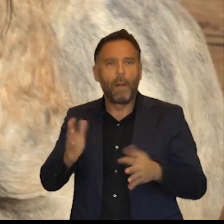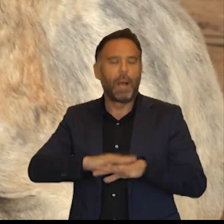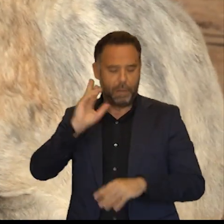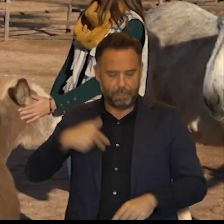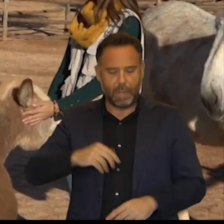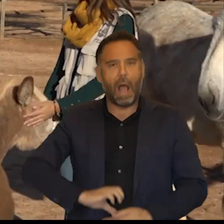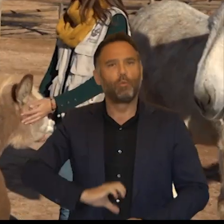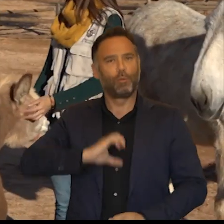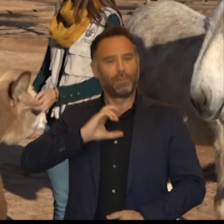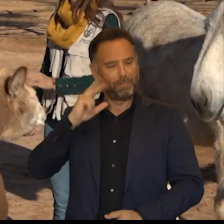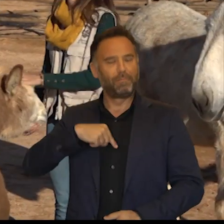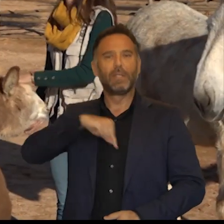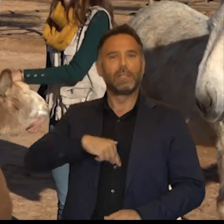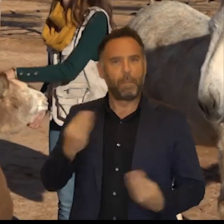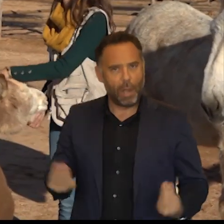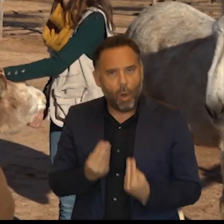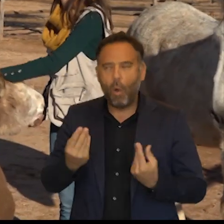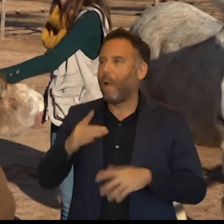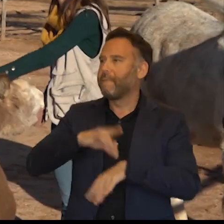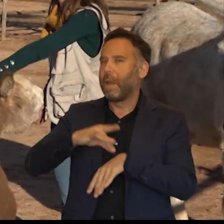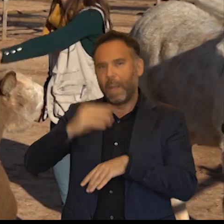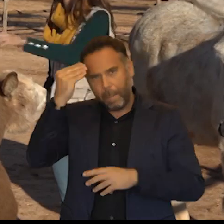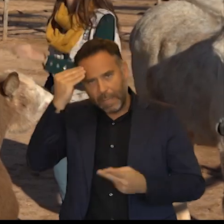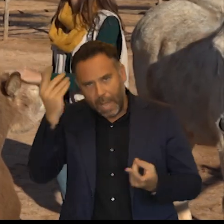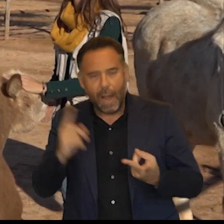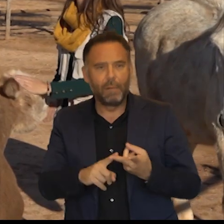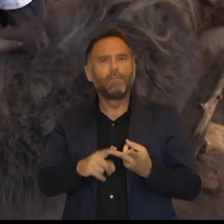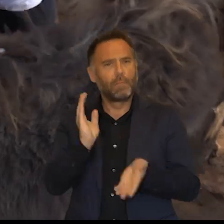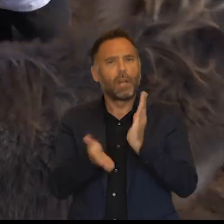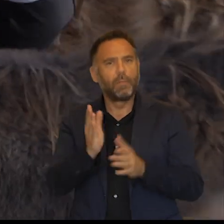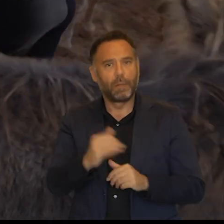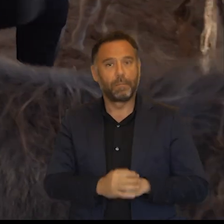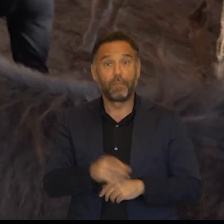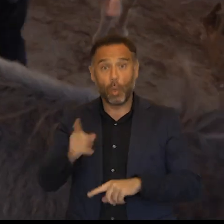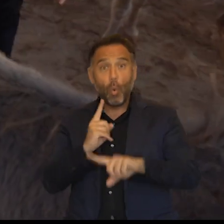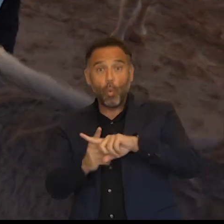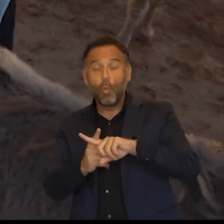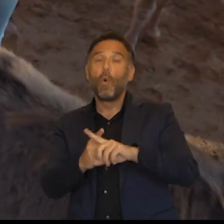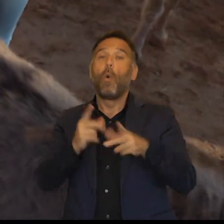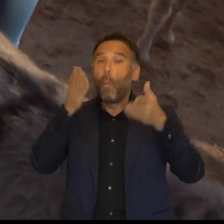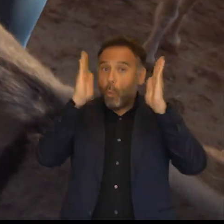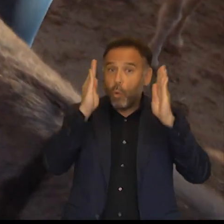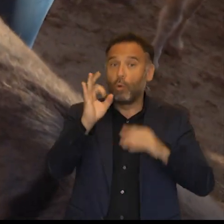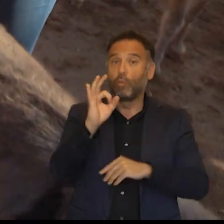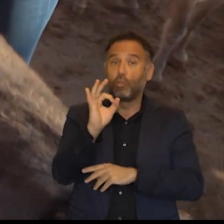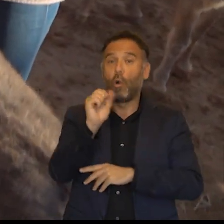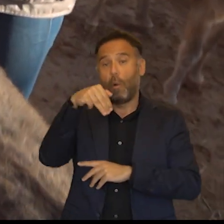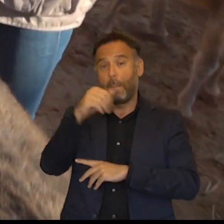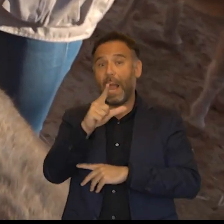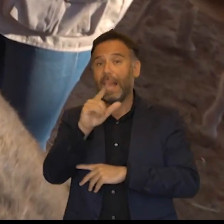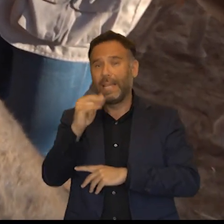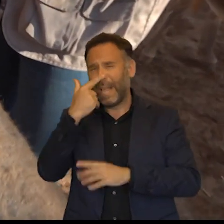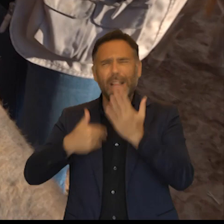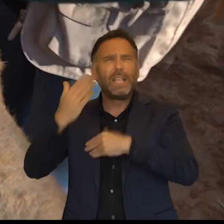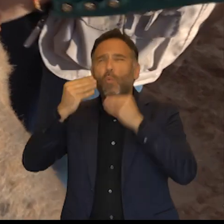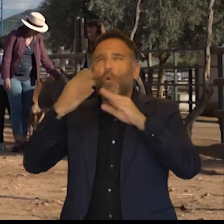autoestima, a mejorar enfermedades mentales. Pues esta cruz es la cruz del burro somalí, que es el burro más